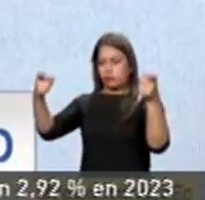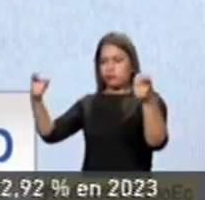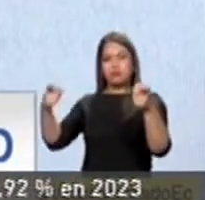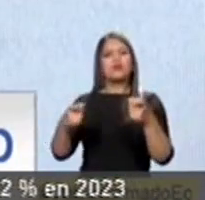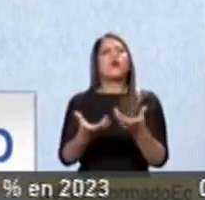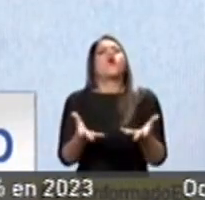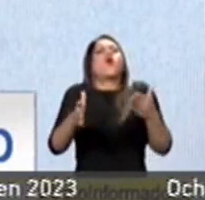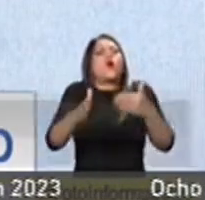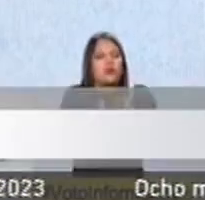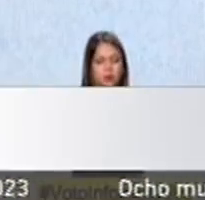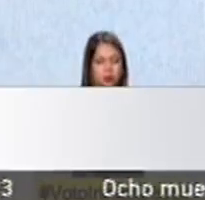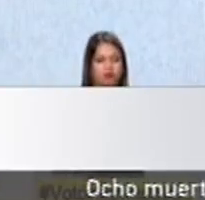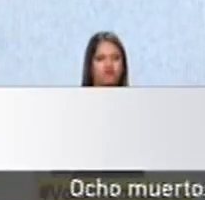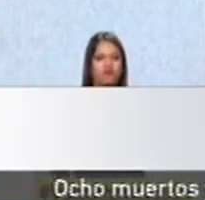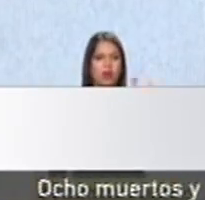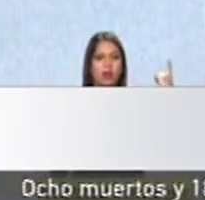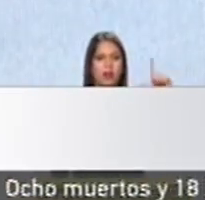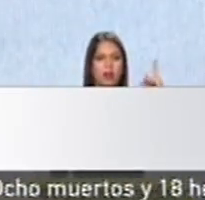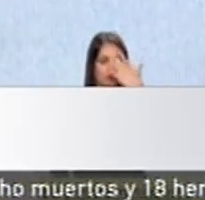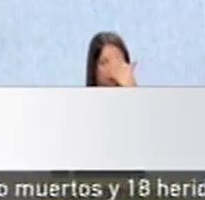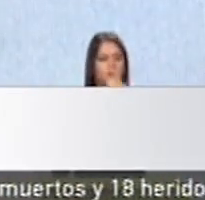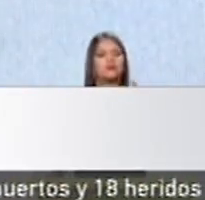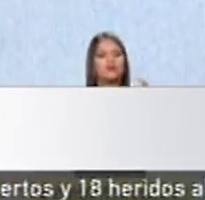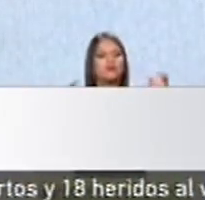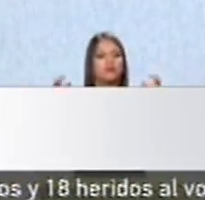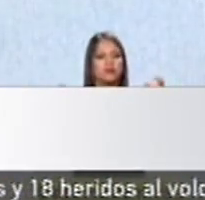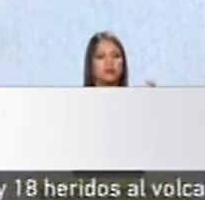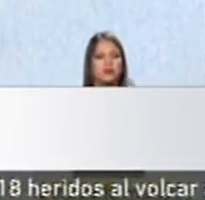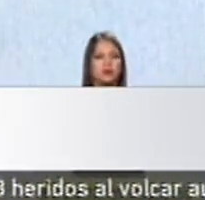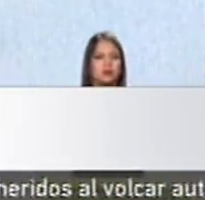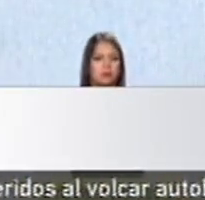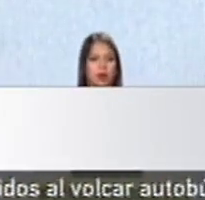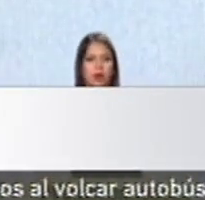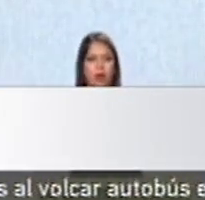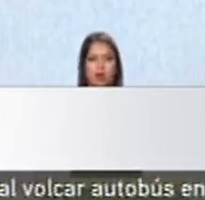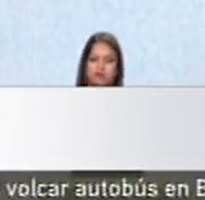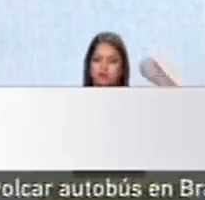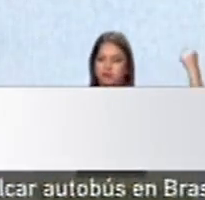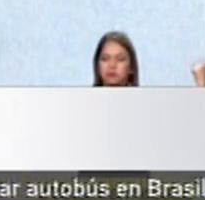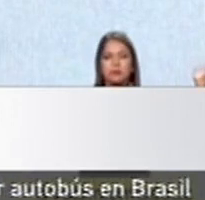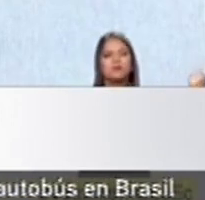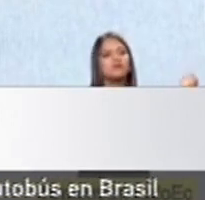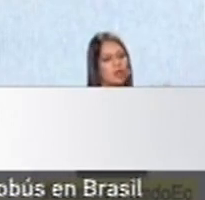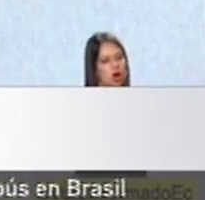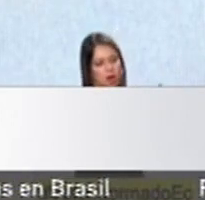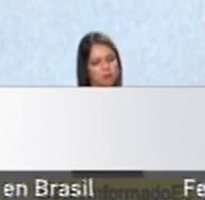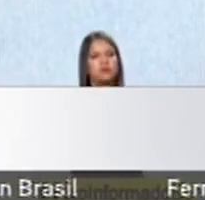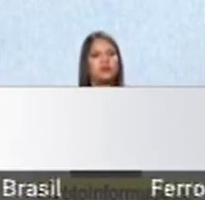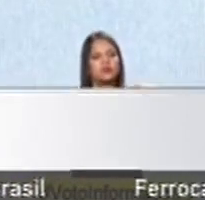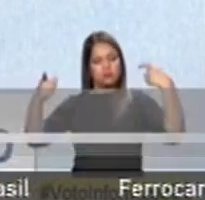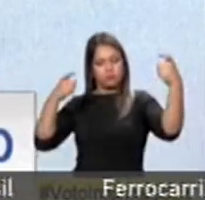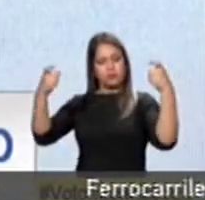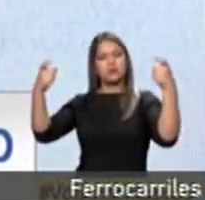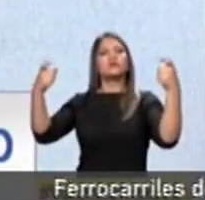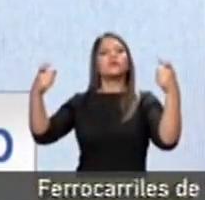el control del país que nos lo han arrebatado retomar el control de las cárceles del las de